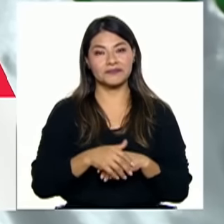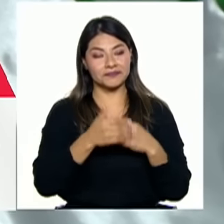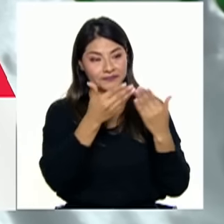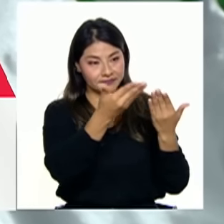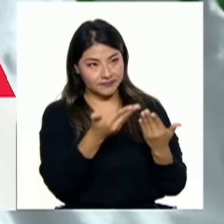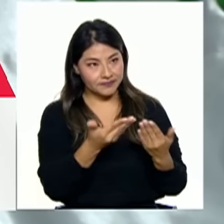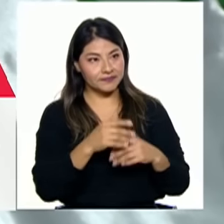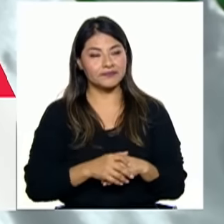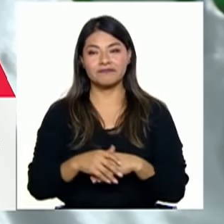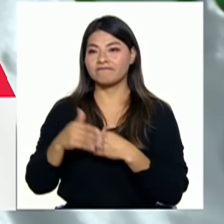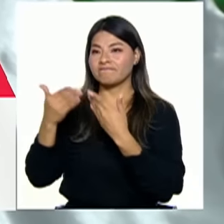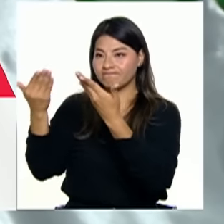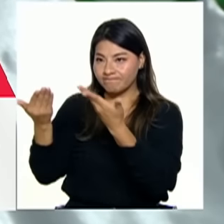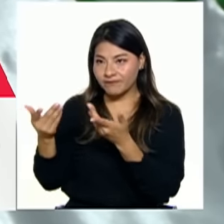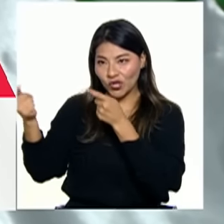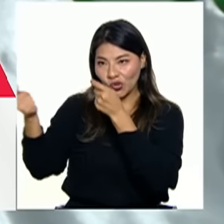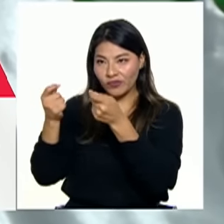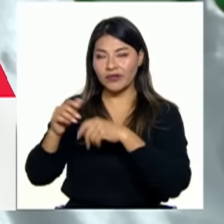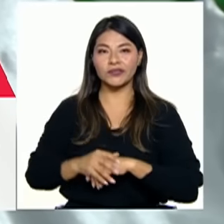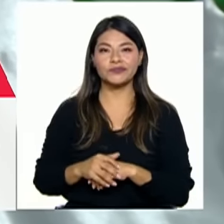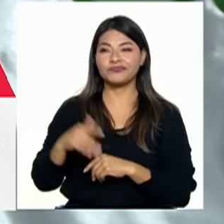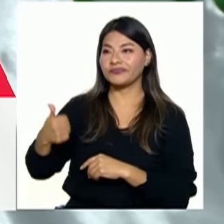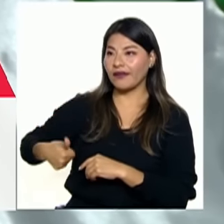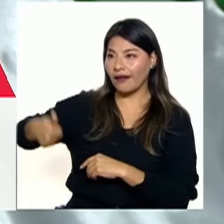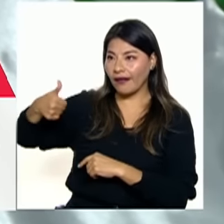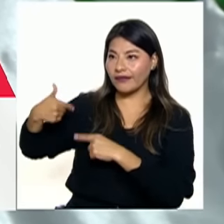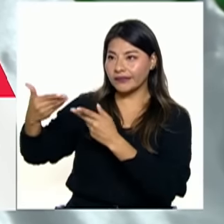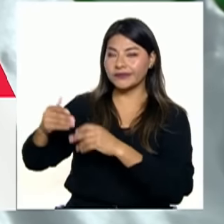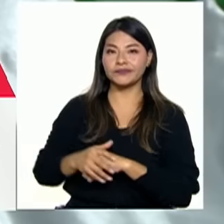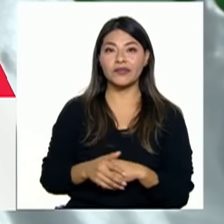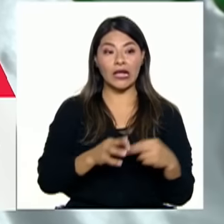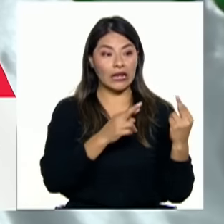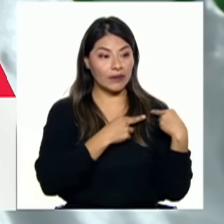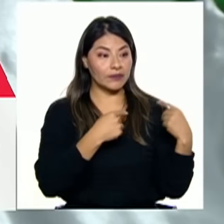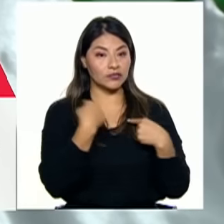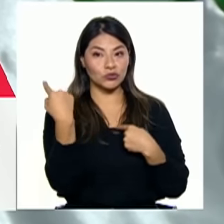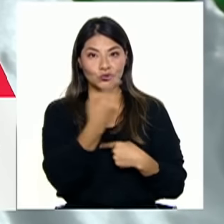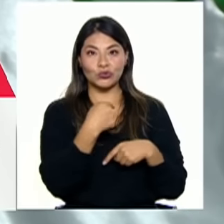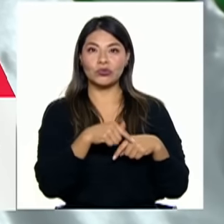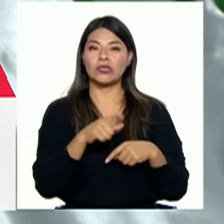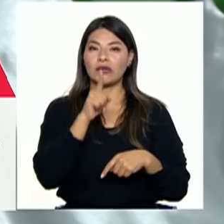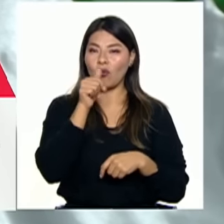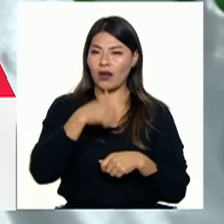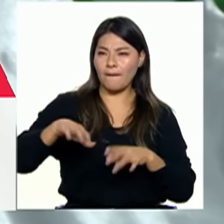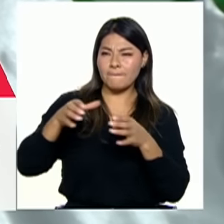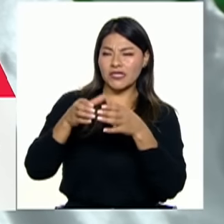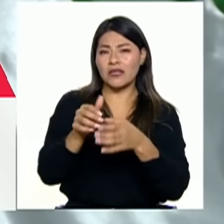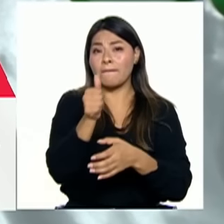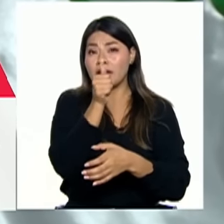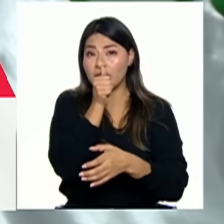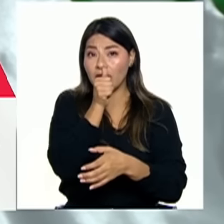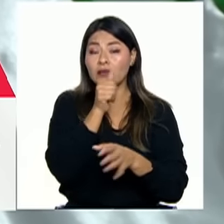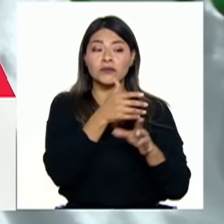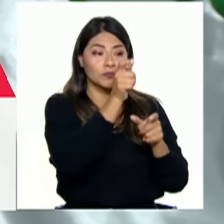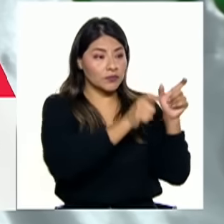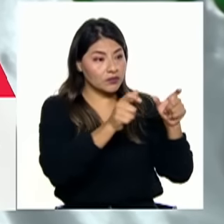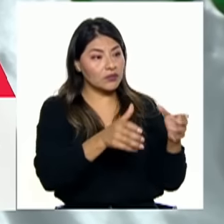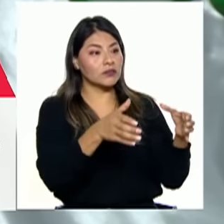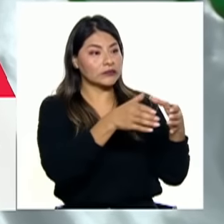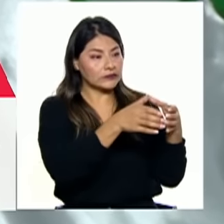congresistas, gobernadores regionales, alcaldes, representantes de los principales gremios de la empresa privada y representantes de los